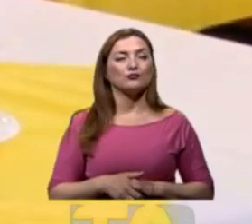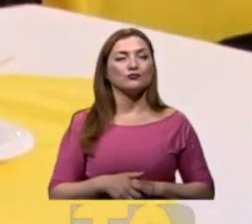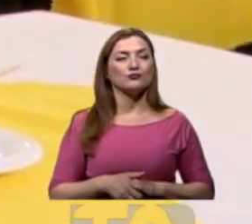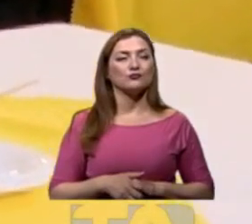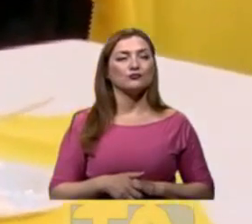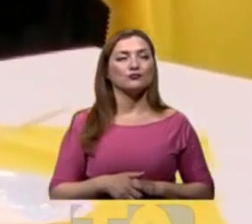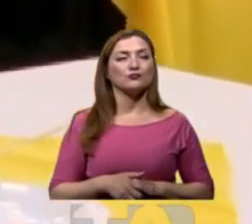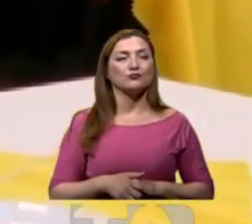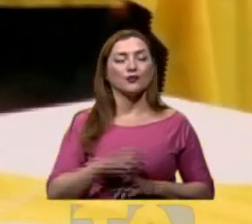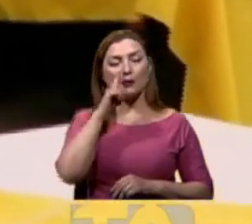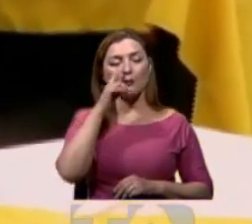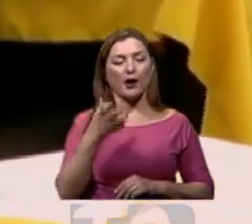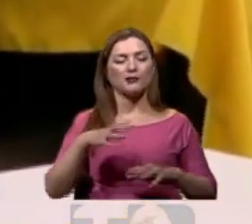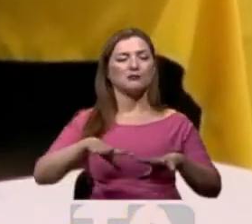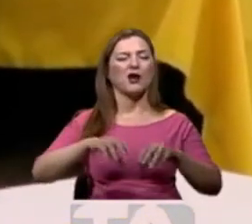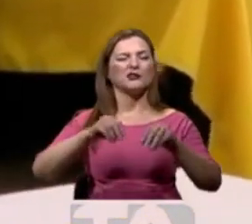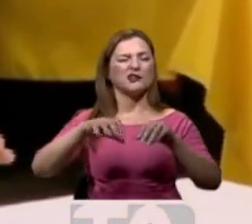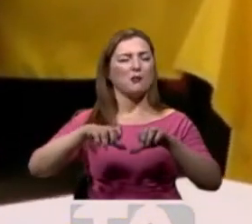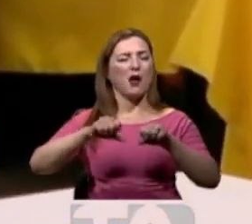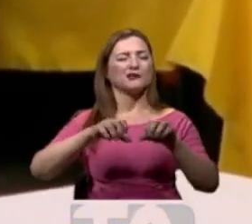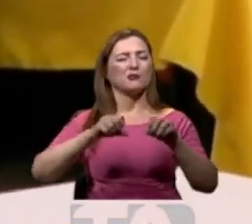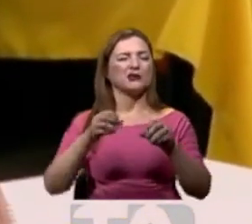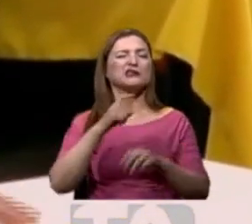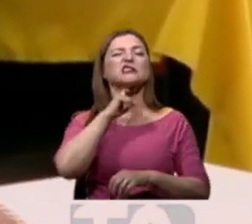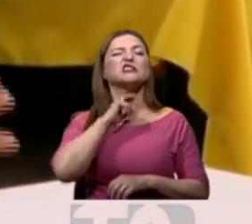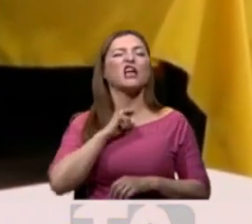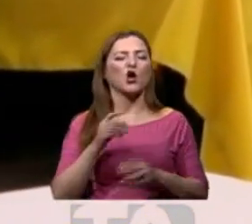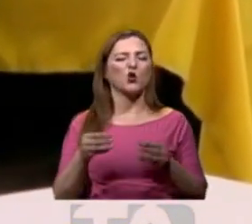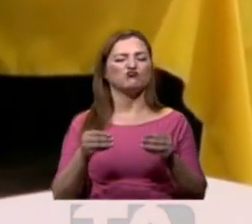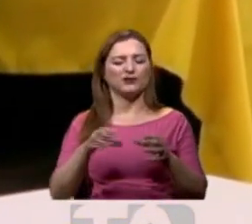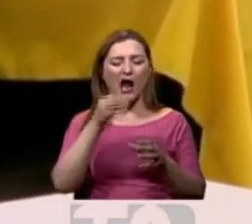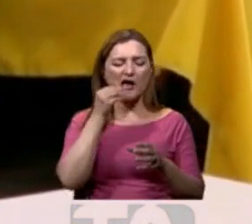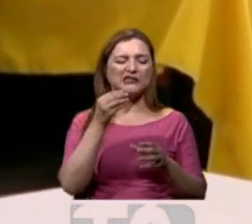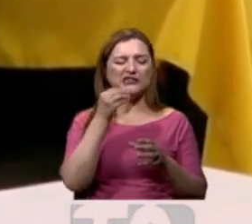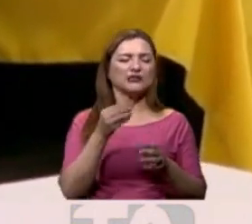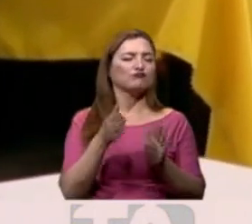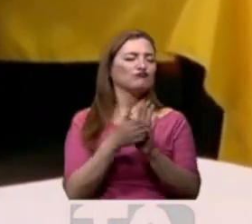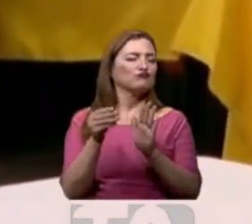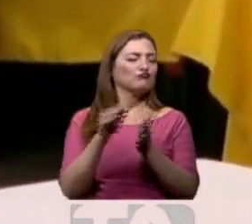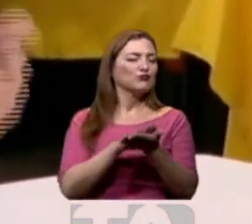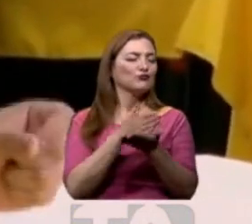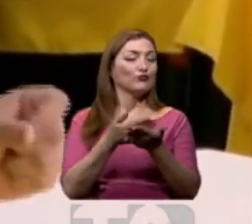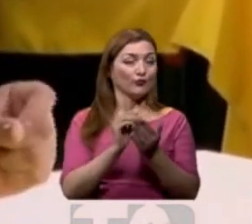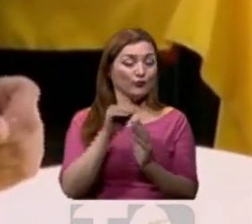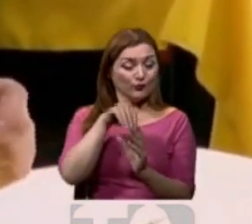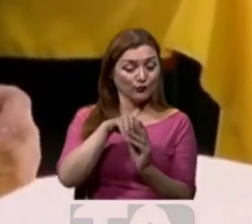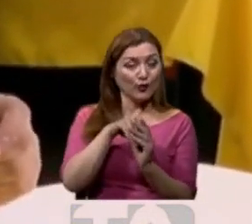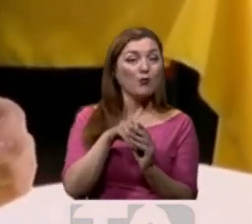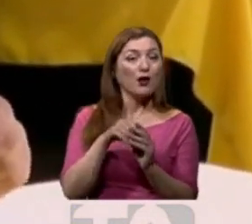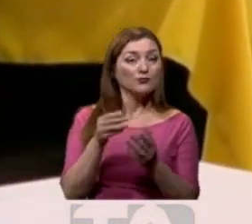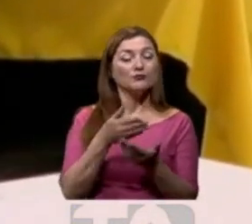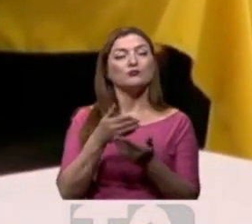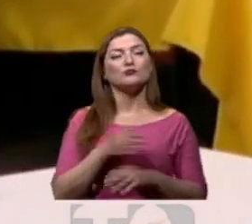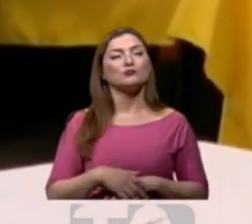dijeron mis compañeros, un poco de cuidado en la masa, también el relleno que es un poquito más suelto,